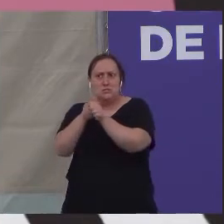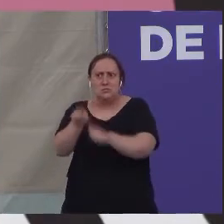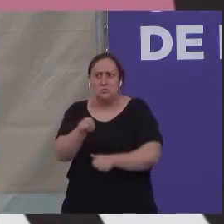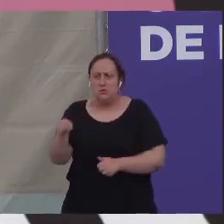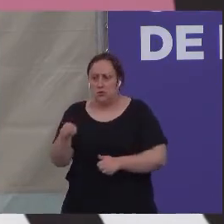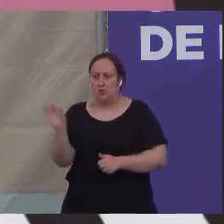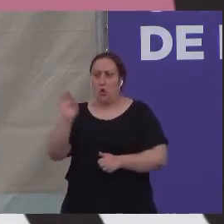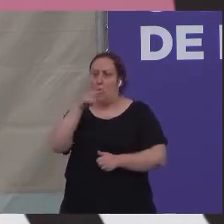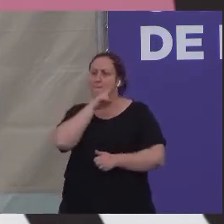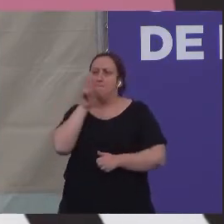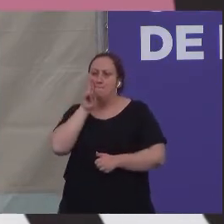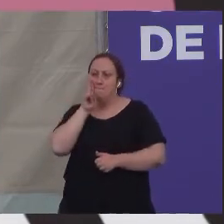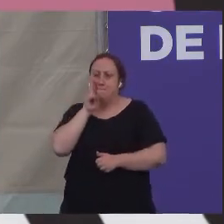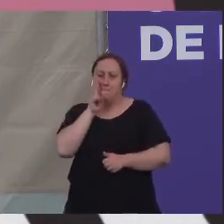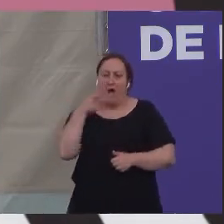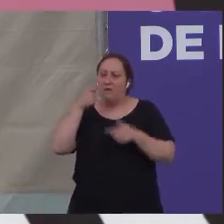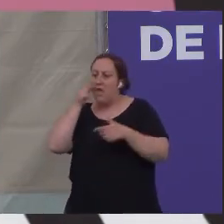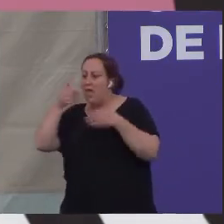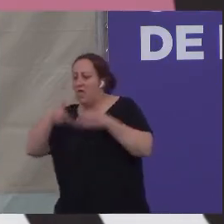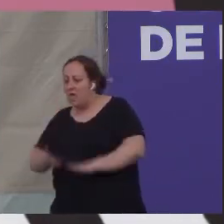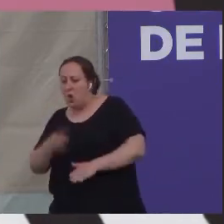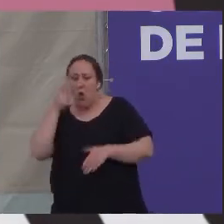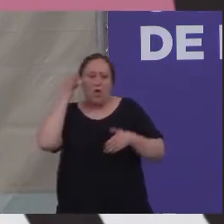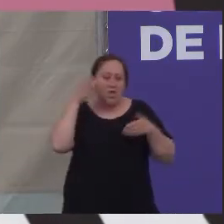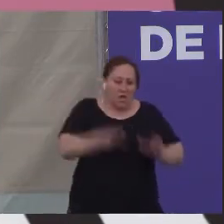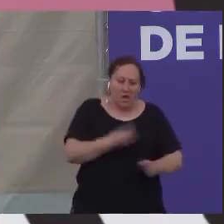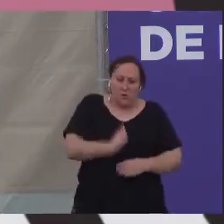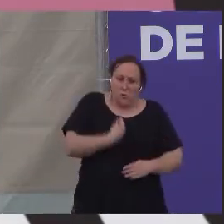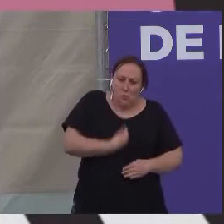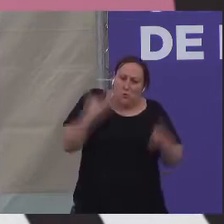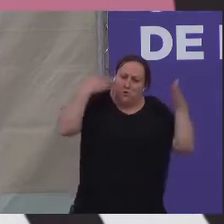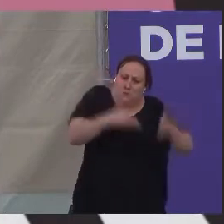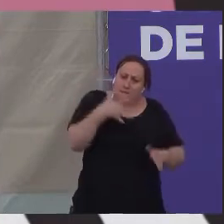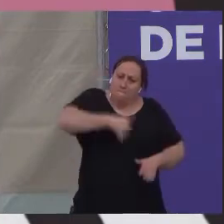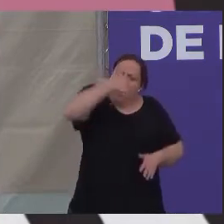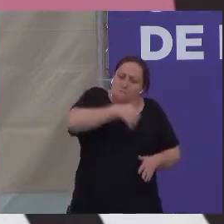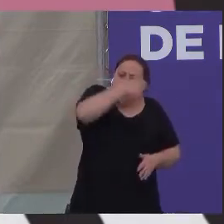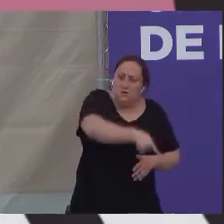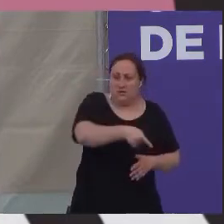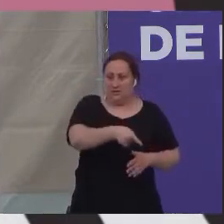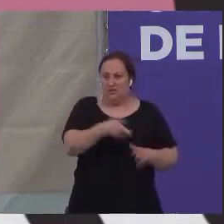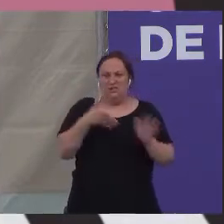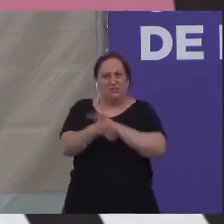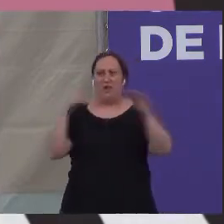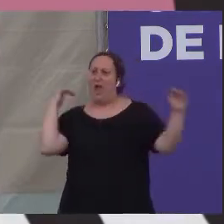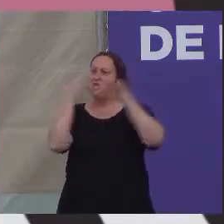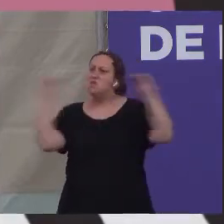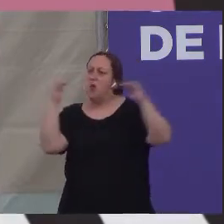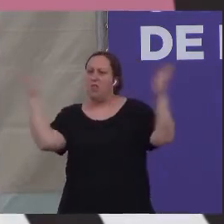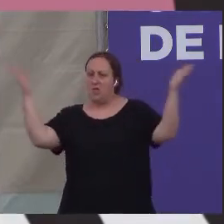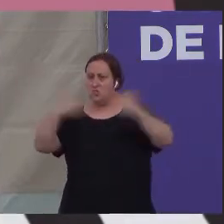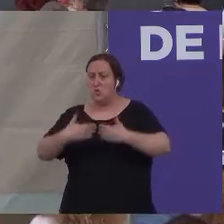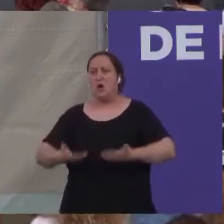tenemos que preocupar más de nuestras hijas que de nuestros hijos, es que no tenemos igualdad, no hay igualdad.